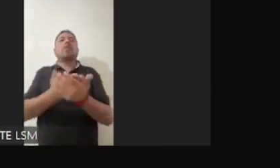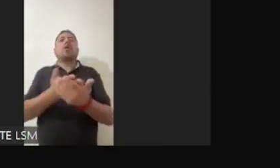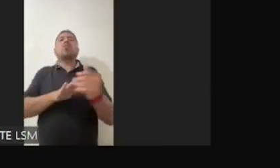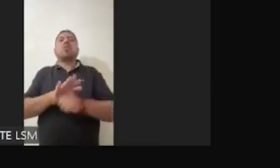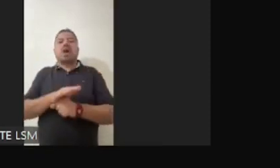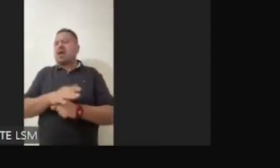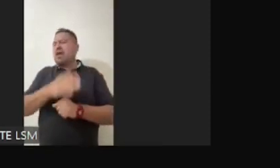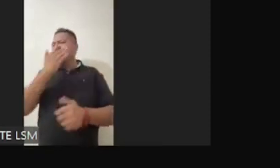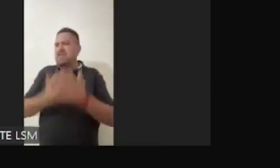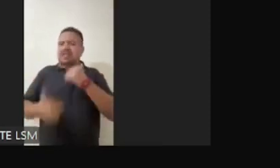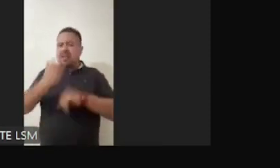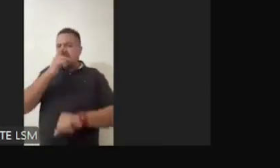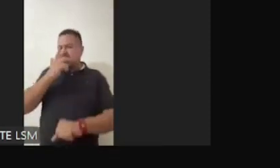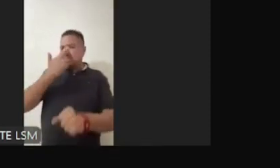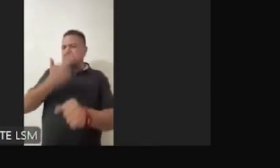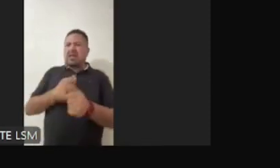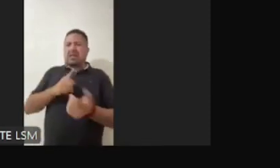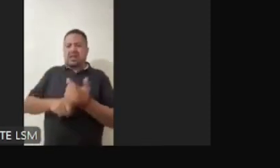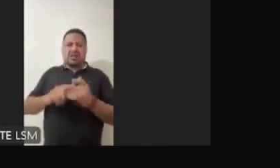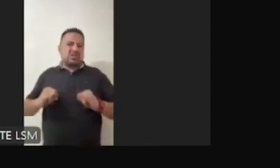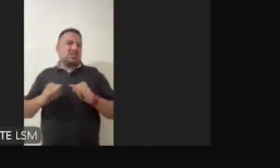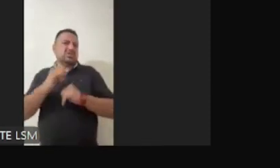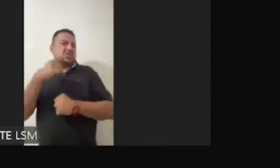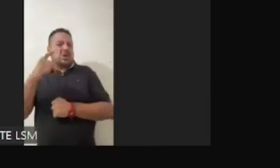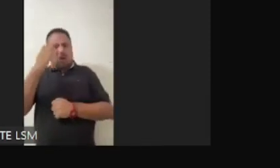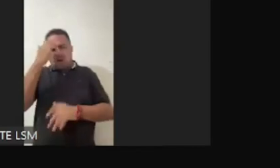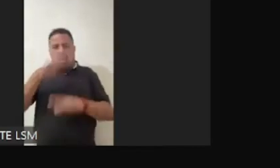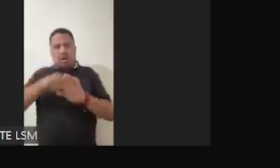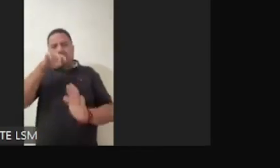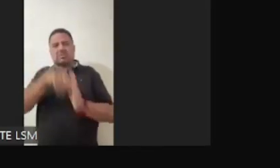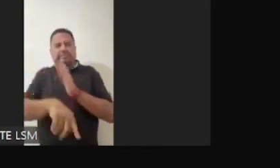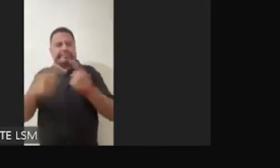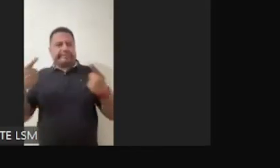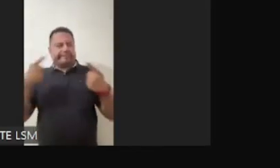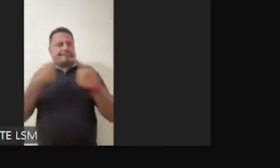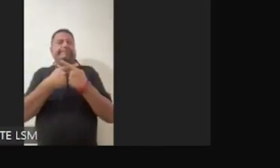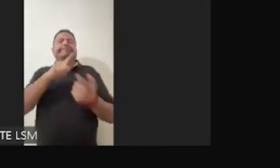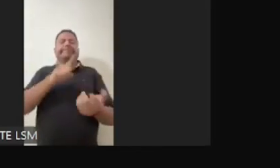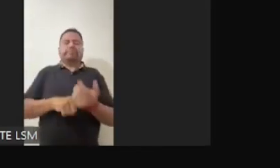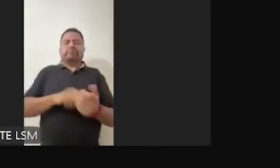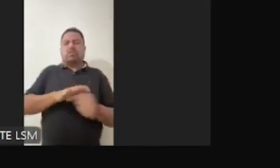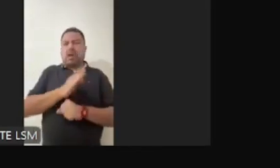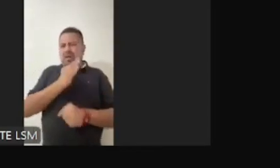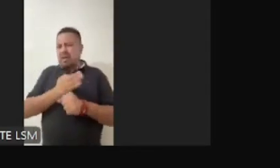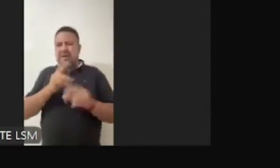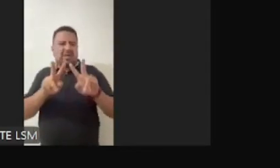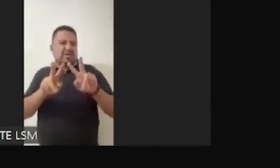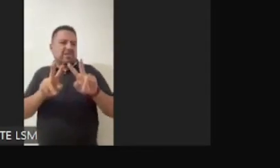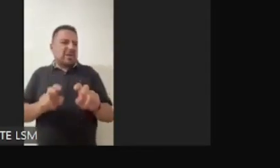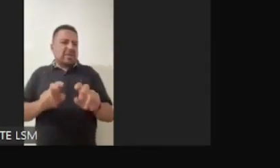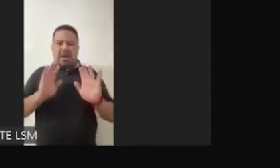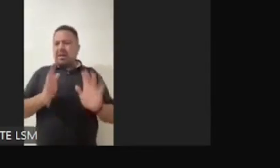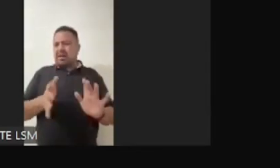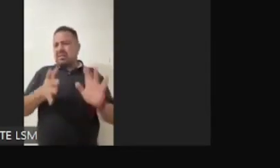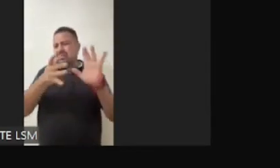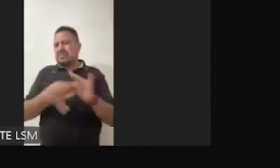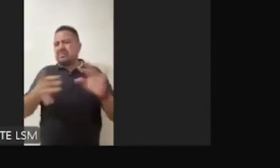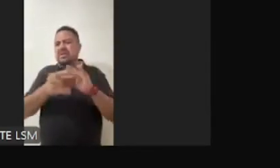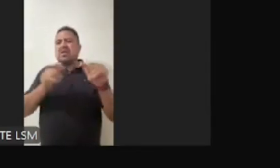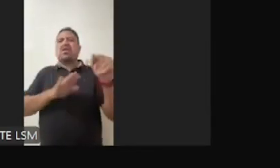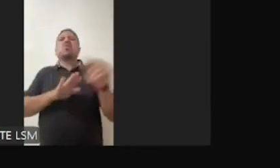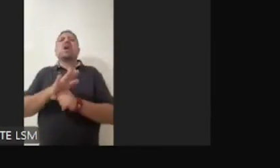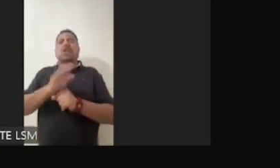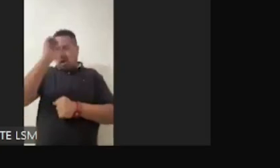incompetencia de este órgano jurisdiccional para conocer la controversia planteada en el presente asunto lo anterior en términos de Los